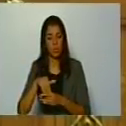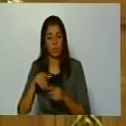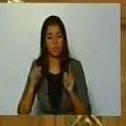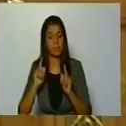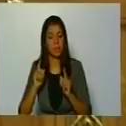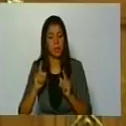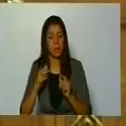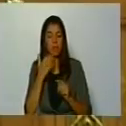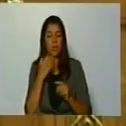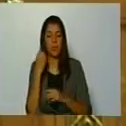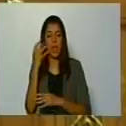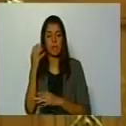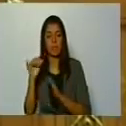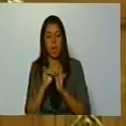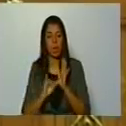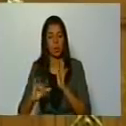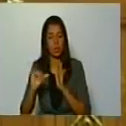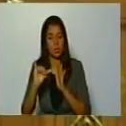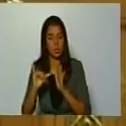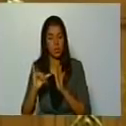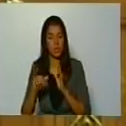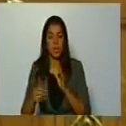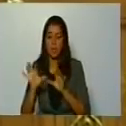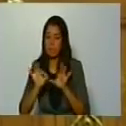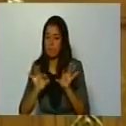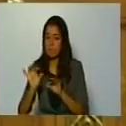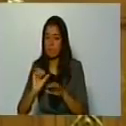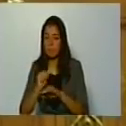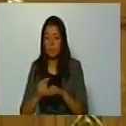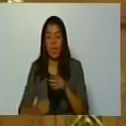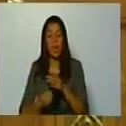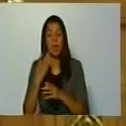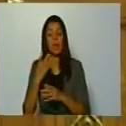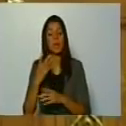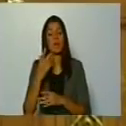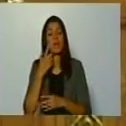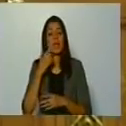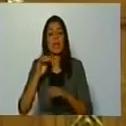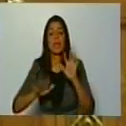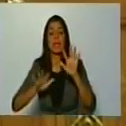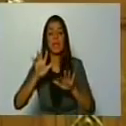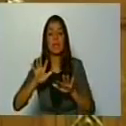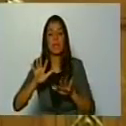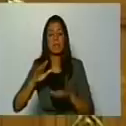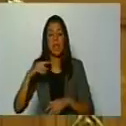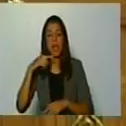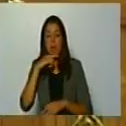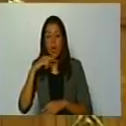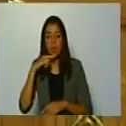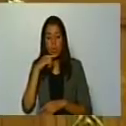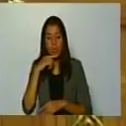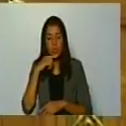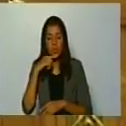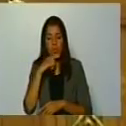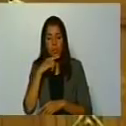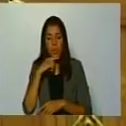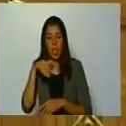cuando se elige la Asamblea Nacional Constituyente, sino al 15 de octubre, cuando se da la elección de gobernadores?